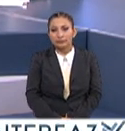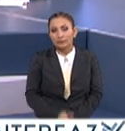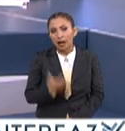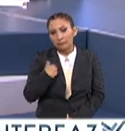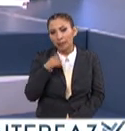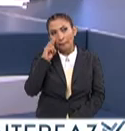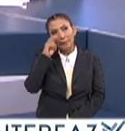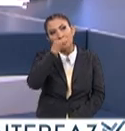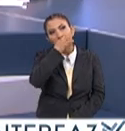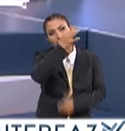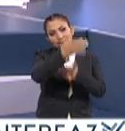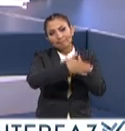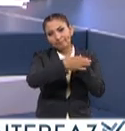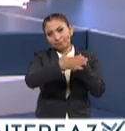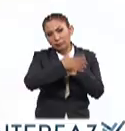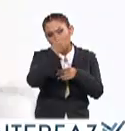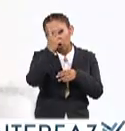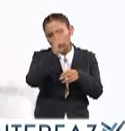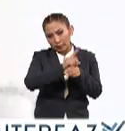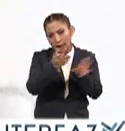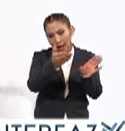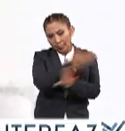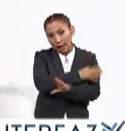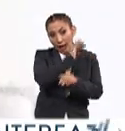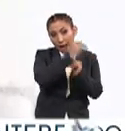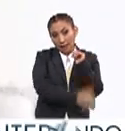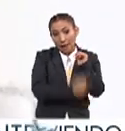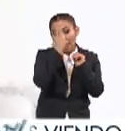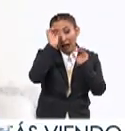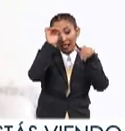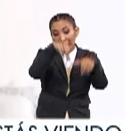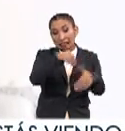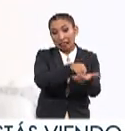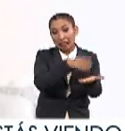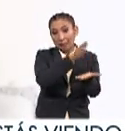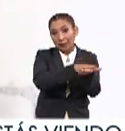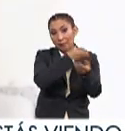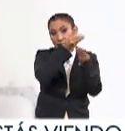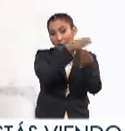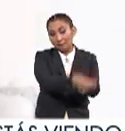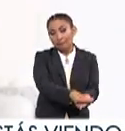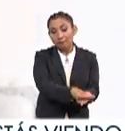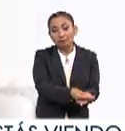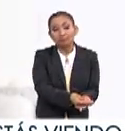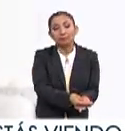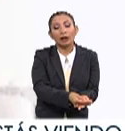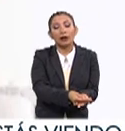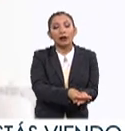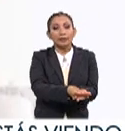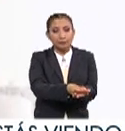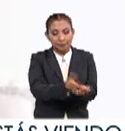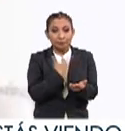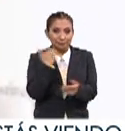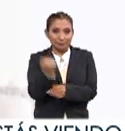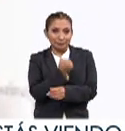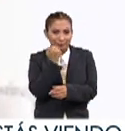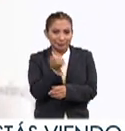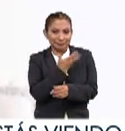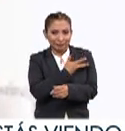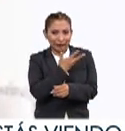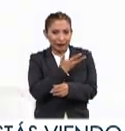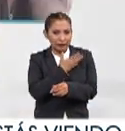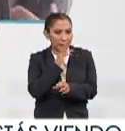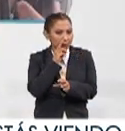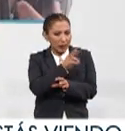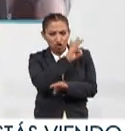Bueno, pues vi la convocatoria creo que 2 días antes de que acabara para la entrega de papeles. Y afortunadamente tenía